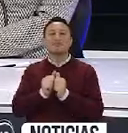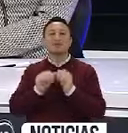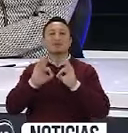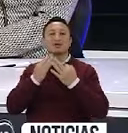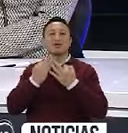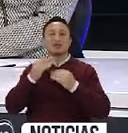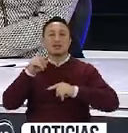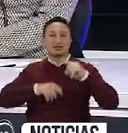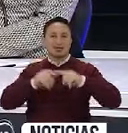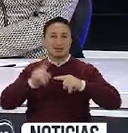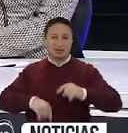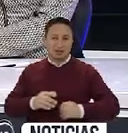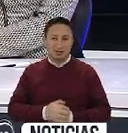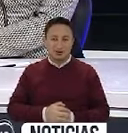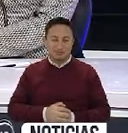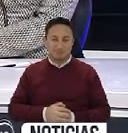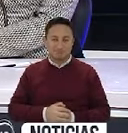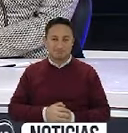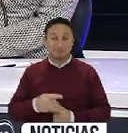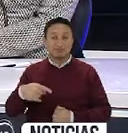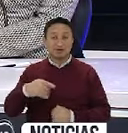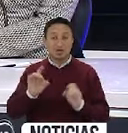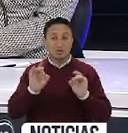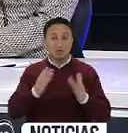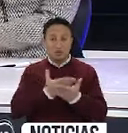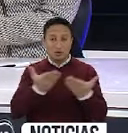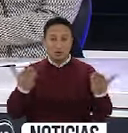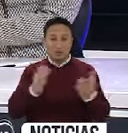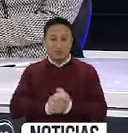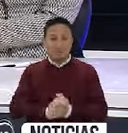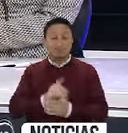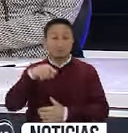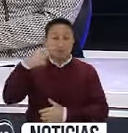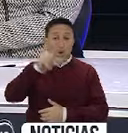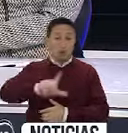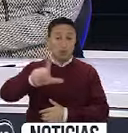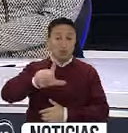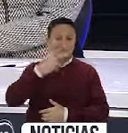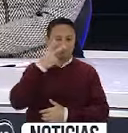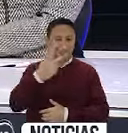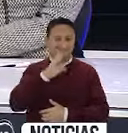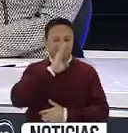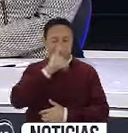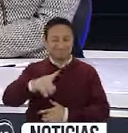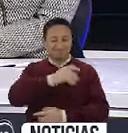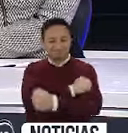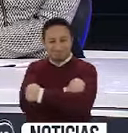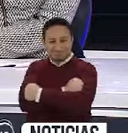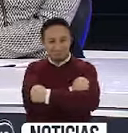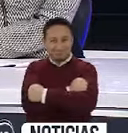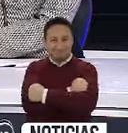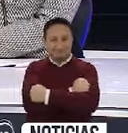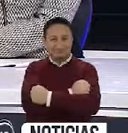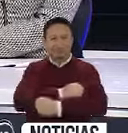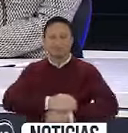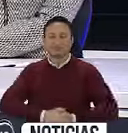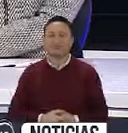sus familias y seres queridos. Todos mis mejores deseos. Nos reencontramos el lunes, como siempre. Un abrazo grande.